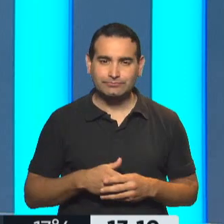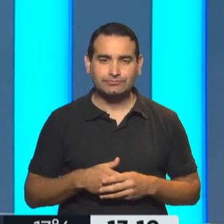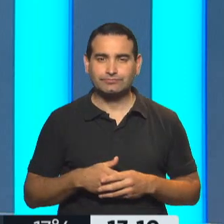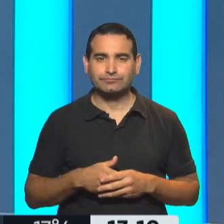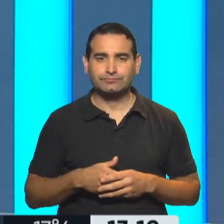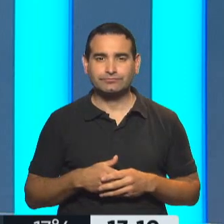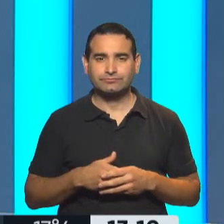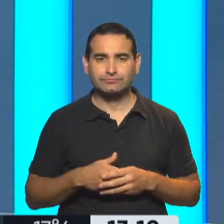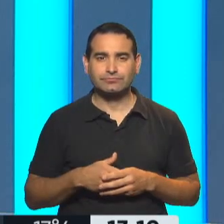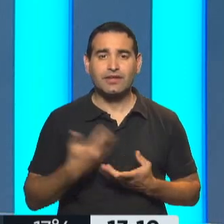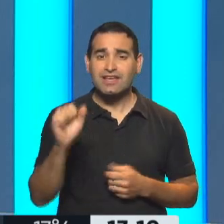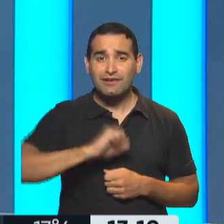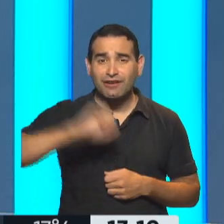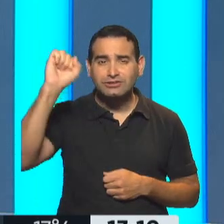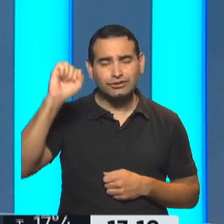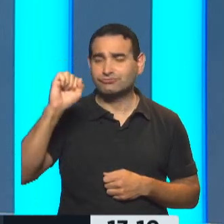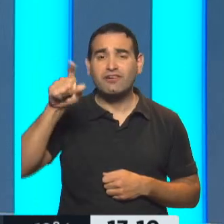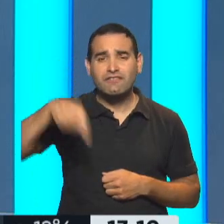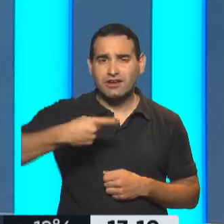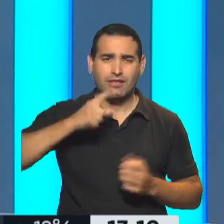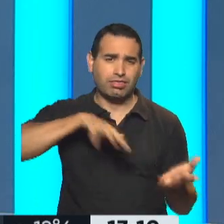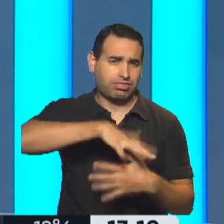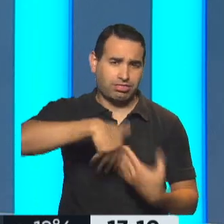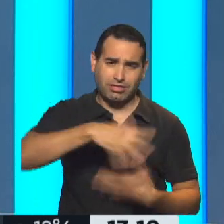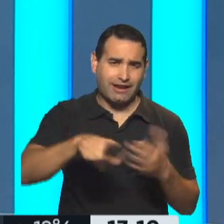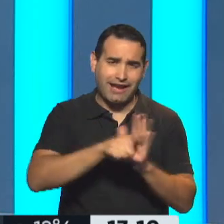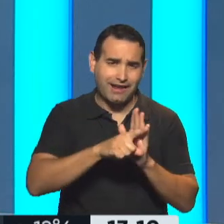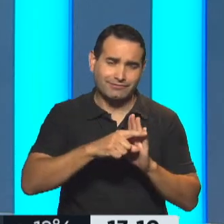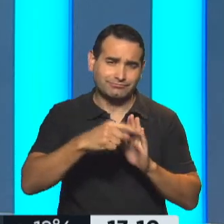lo decimos la inflación desordena cualquier tipo de reglamentación eso también es un problema